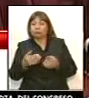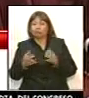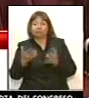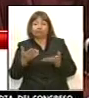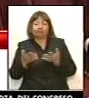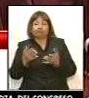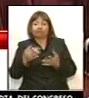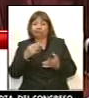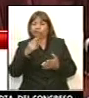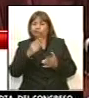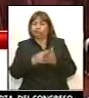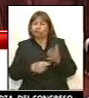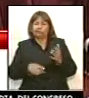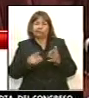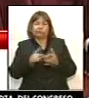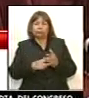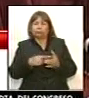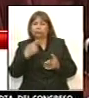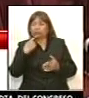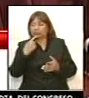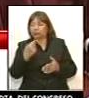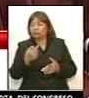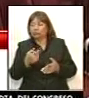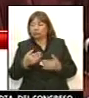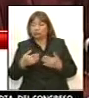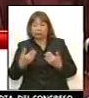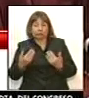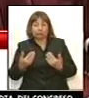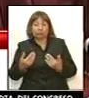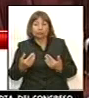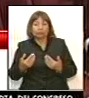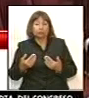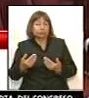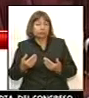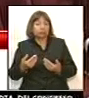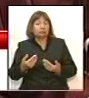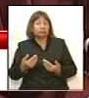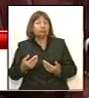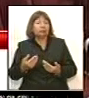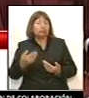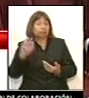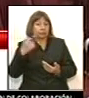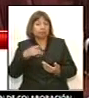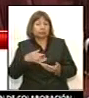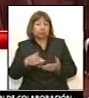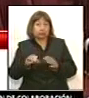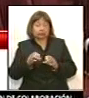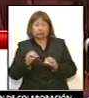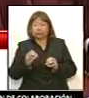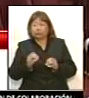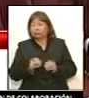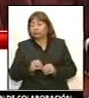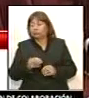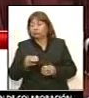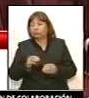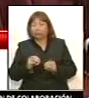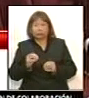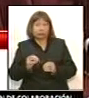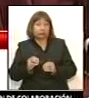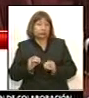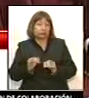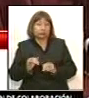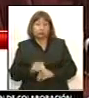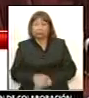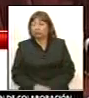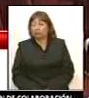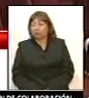negativos. O sea, se puede entender que se va a firmar este pacto para reducir la migración irregular, ¿no?